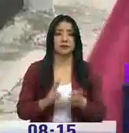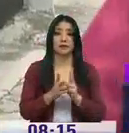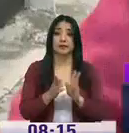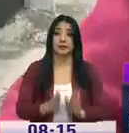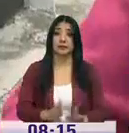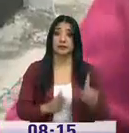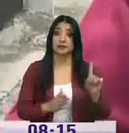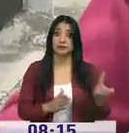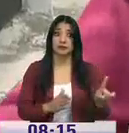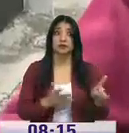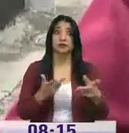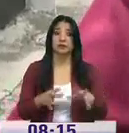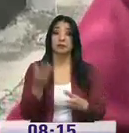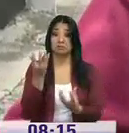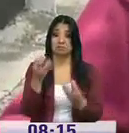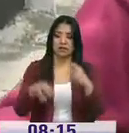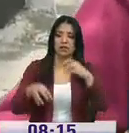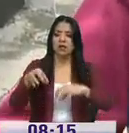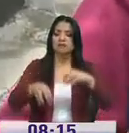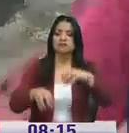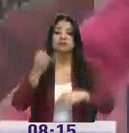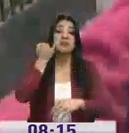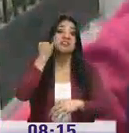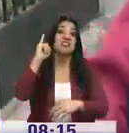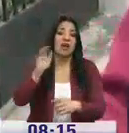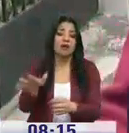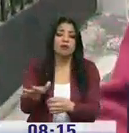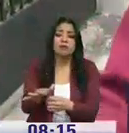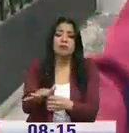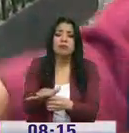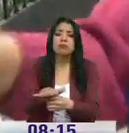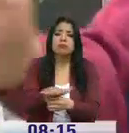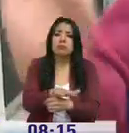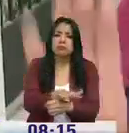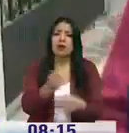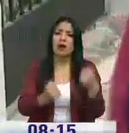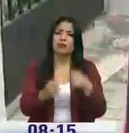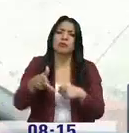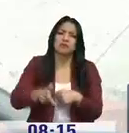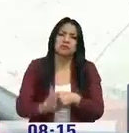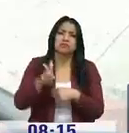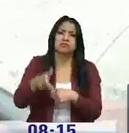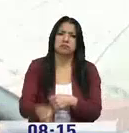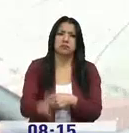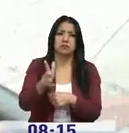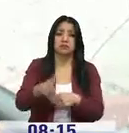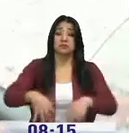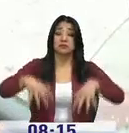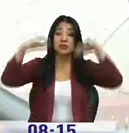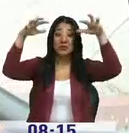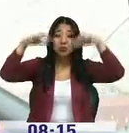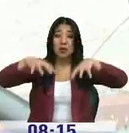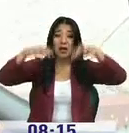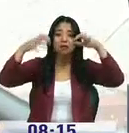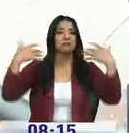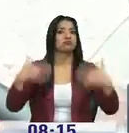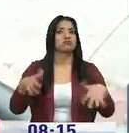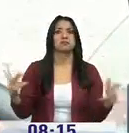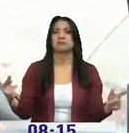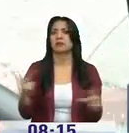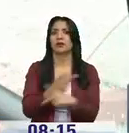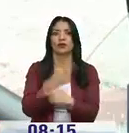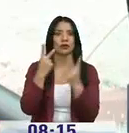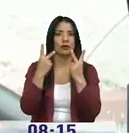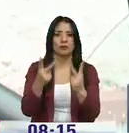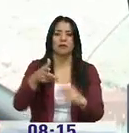mismo han puesto piedras han puesto segmentos y aquí mismo cuántos casos caen ahí y cuando llueve no pues peor no se ve el hueco y